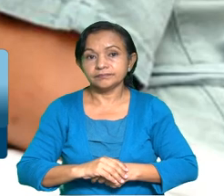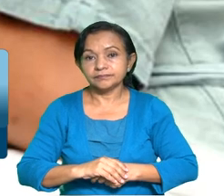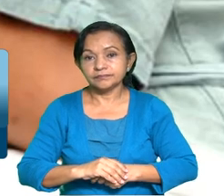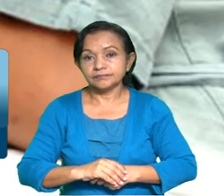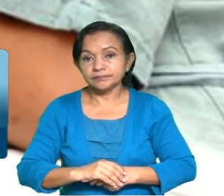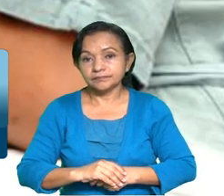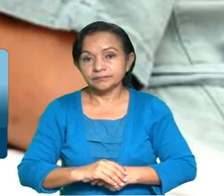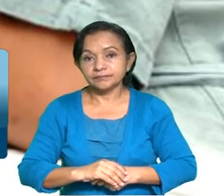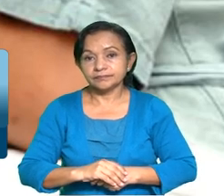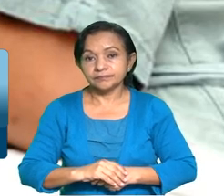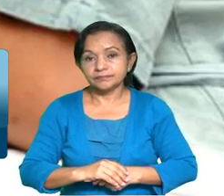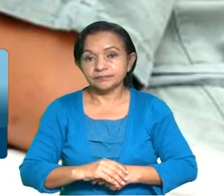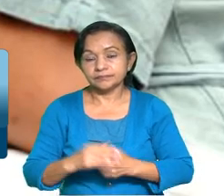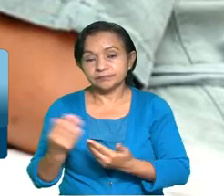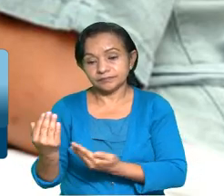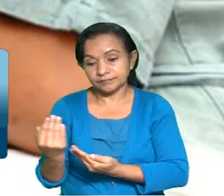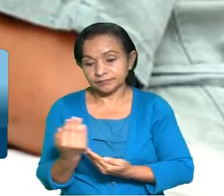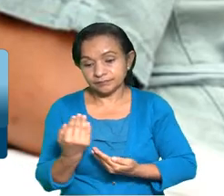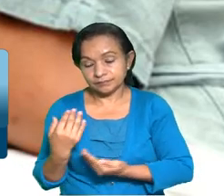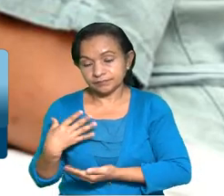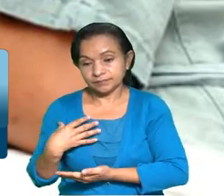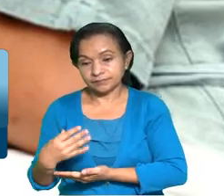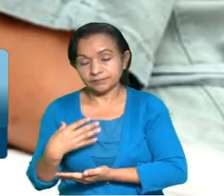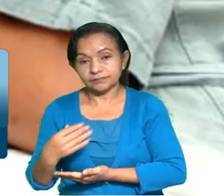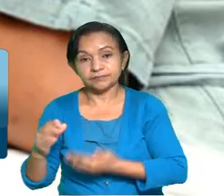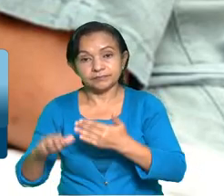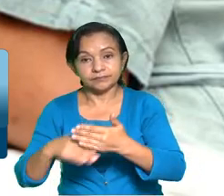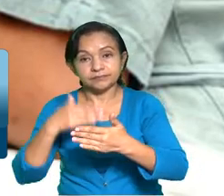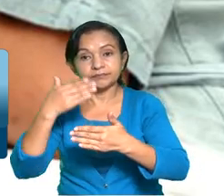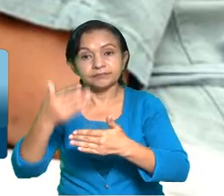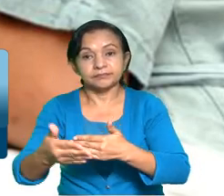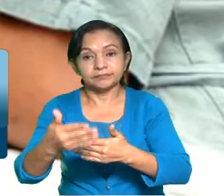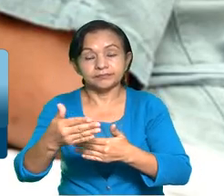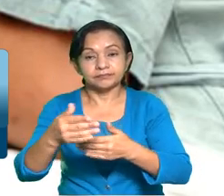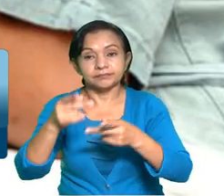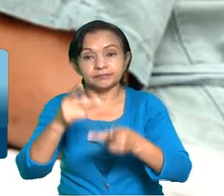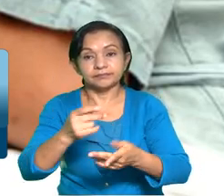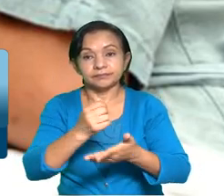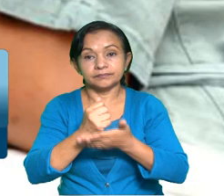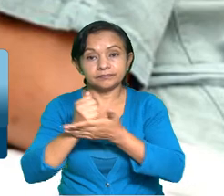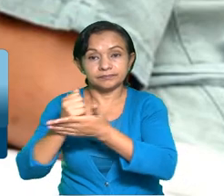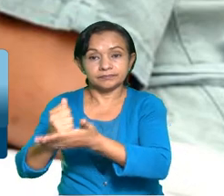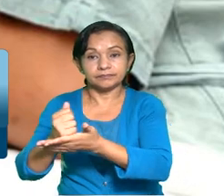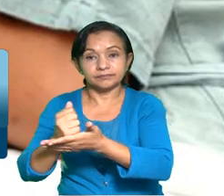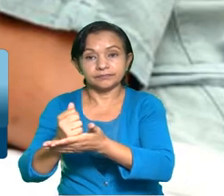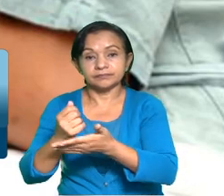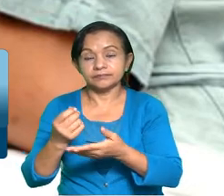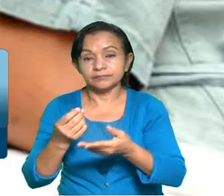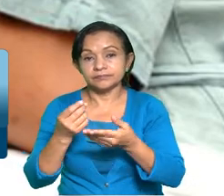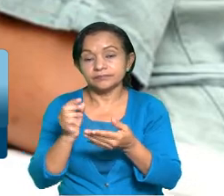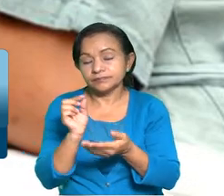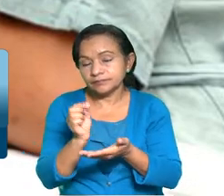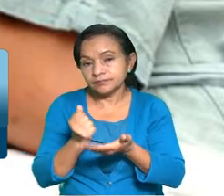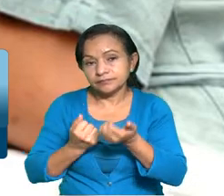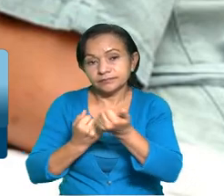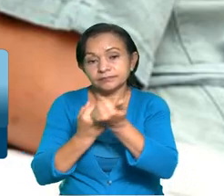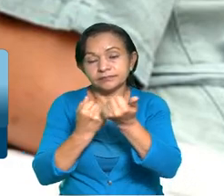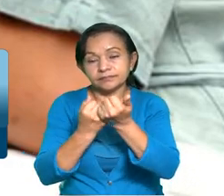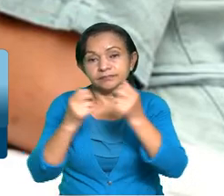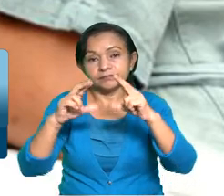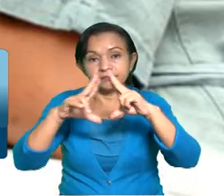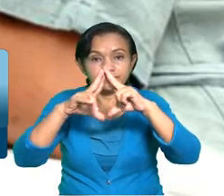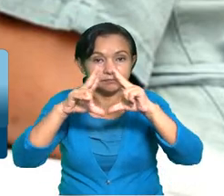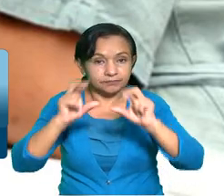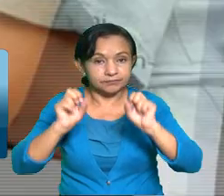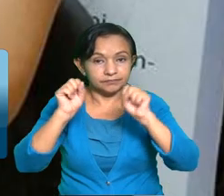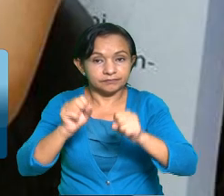Va a darle pecho a un bebé que posteriormente va a ser alguien que va a aportar un grano de arena a nuestro país.